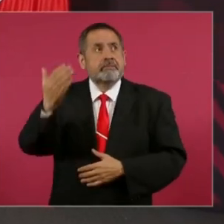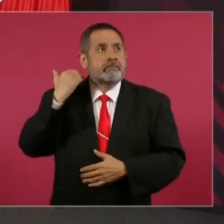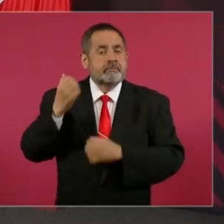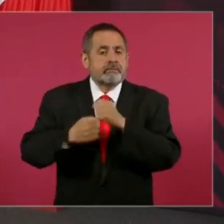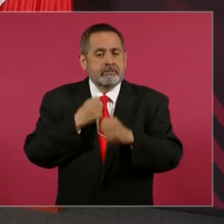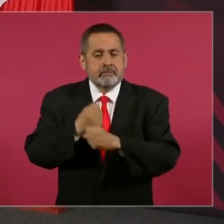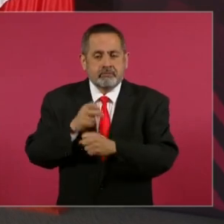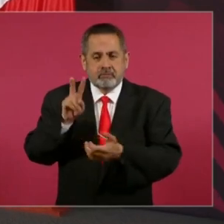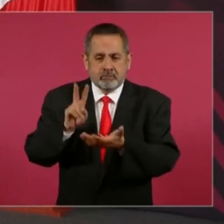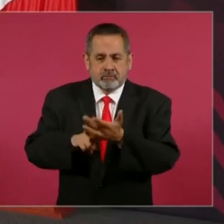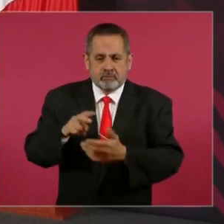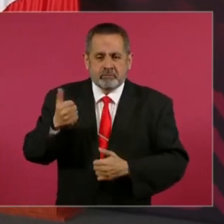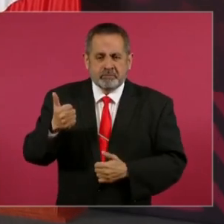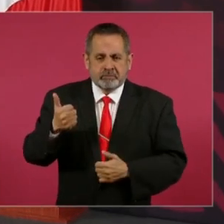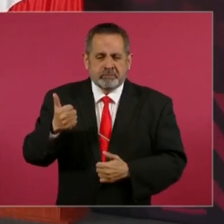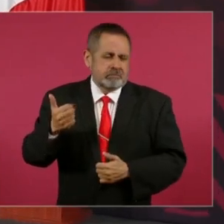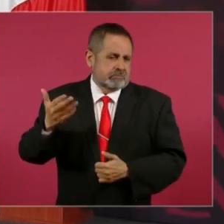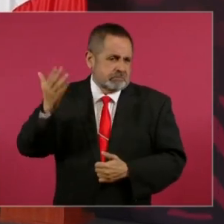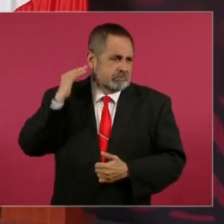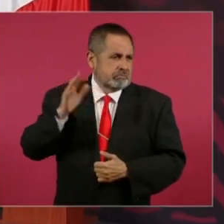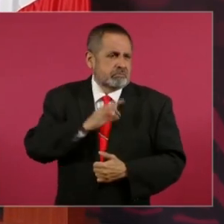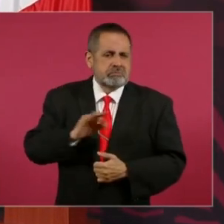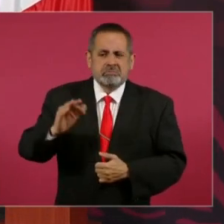Ya tiene pues